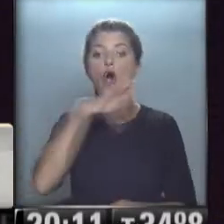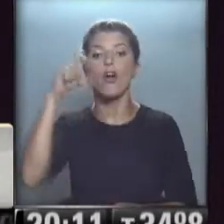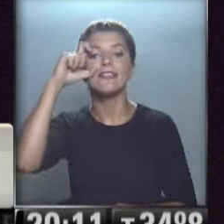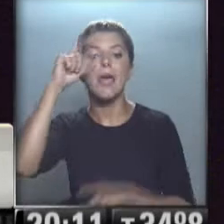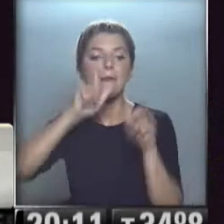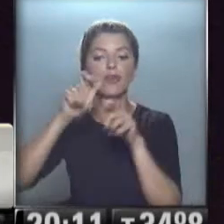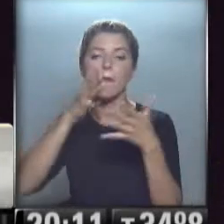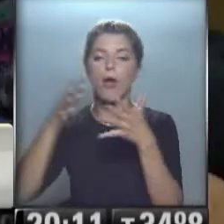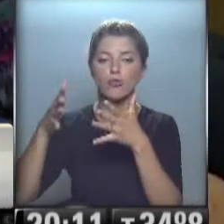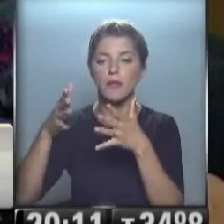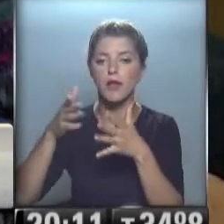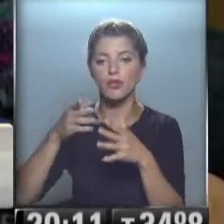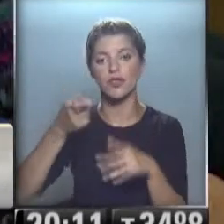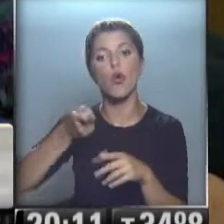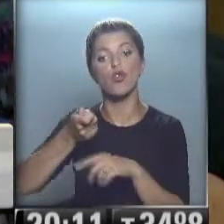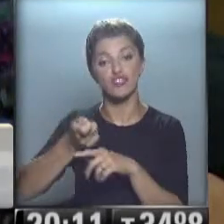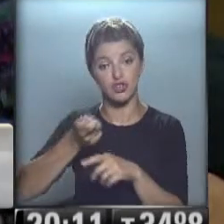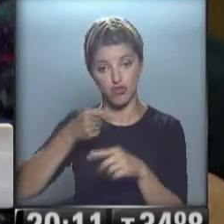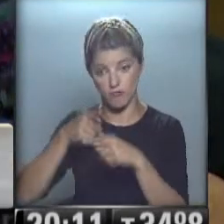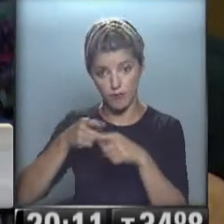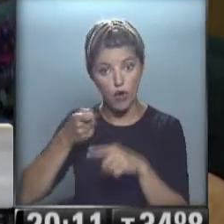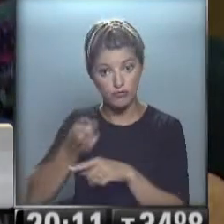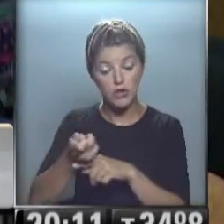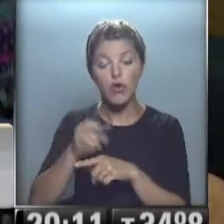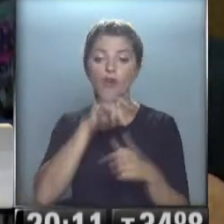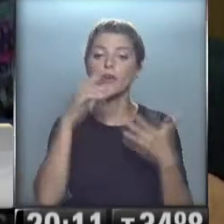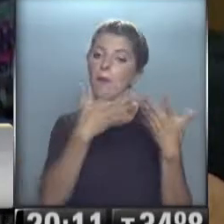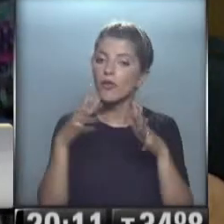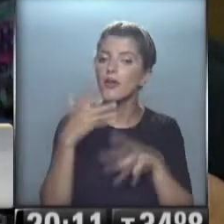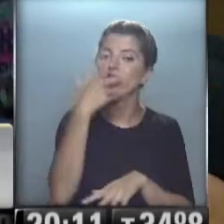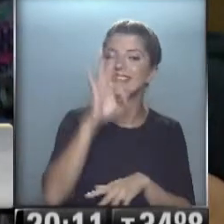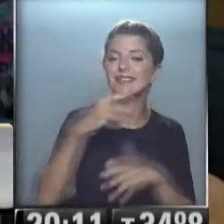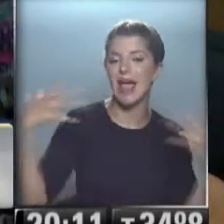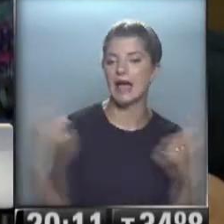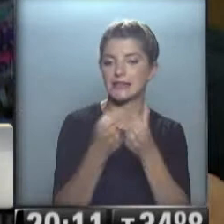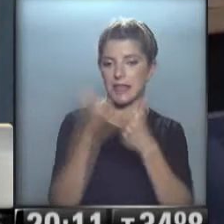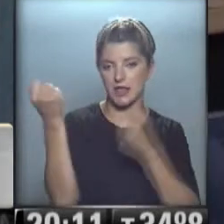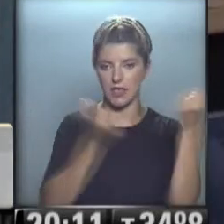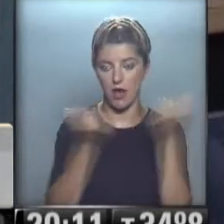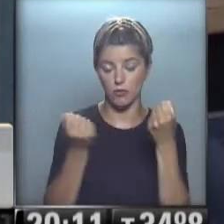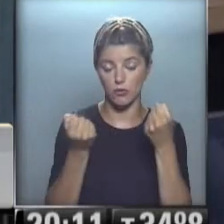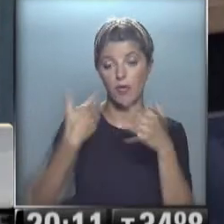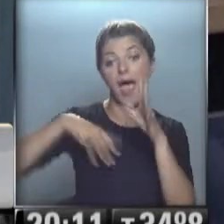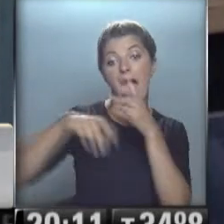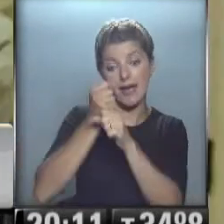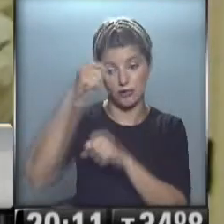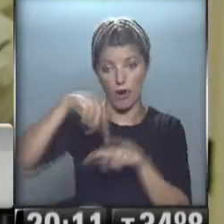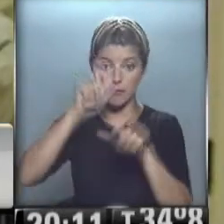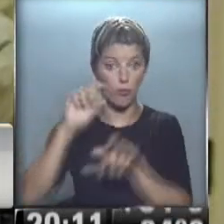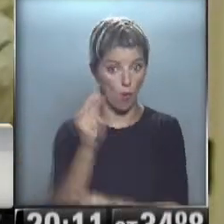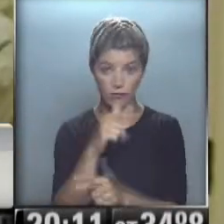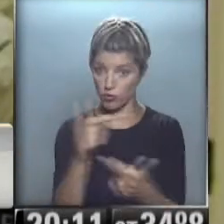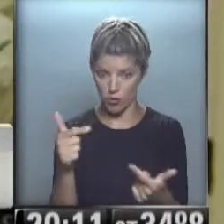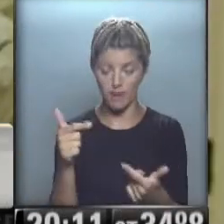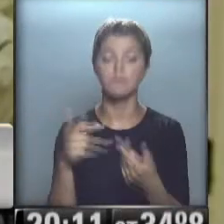lesiones con armas blancas y hubo cerca de 30 accidentes de tránsito sin víctimas fatales. En el Chaco, los atendidos